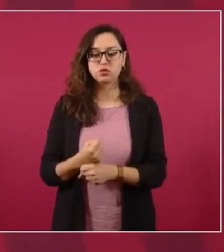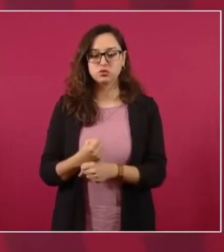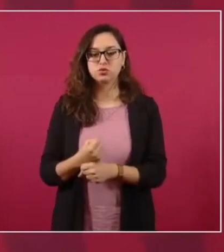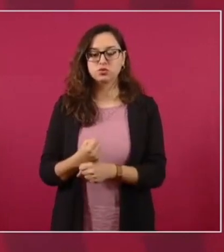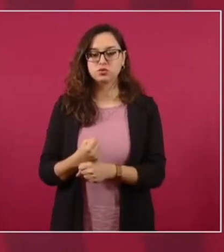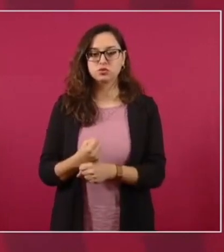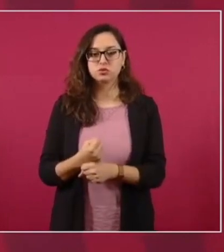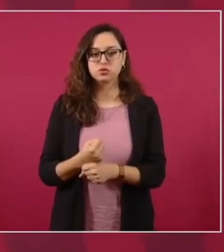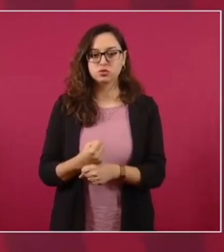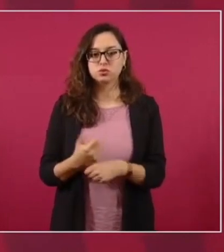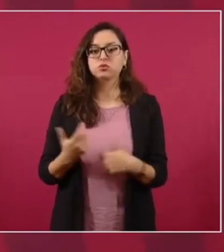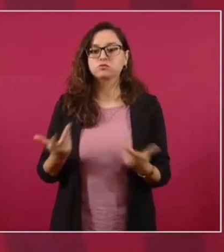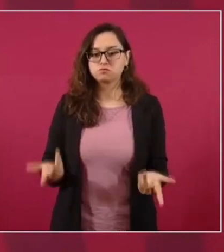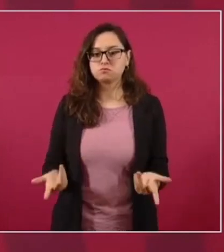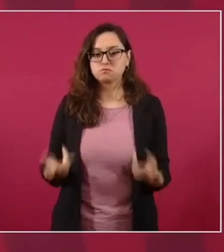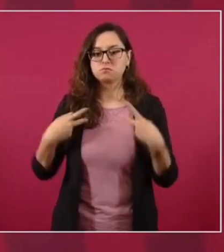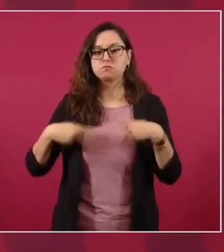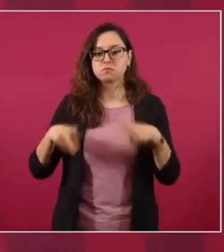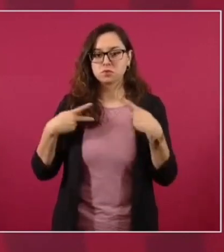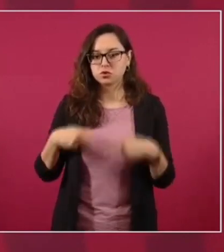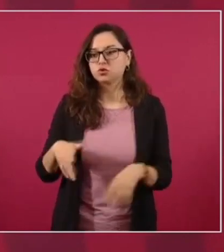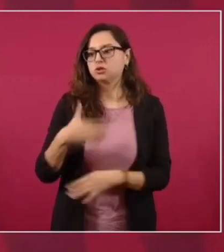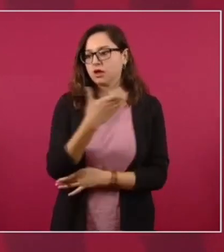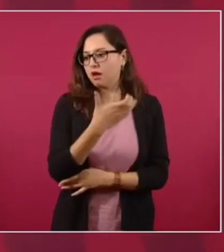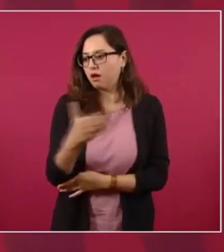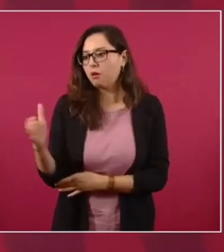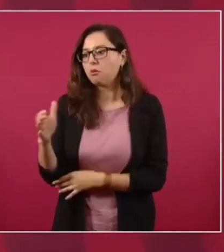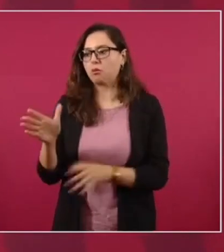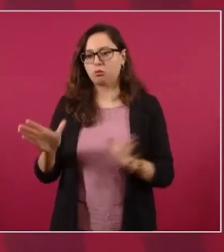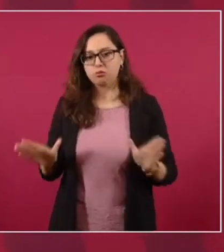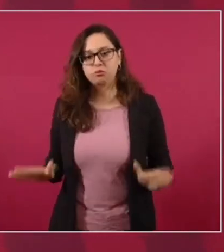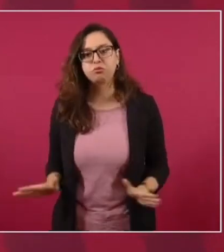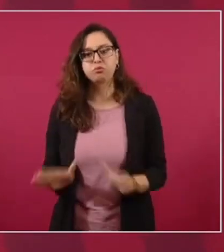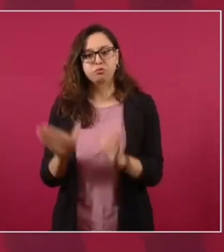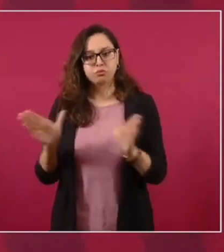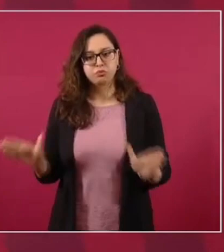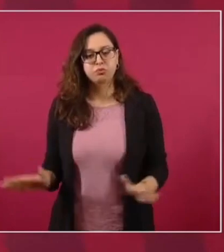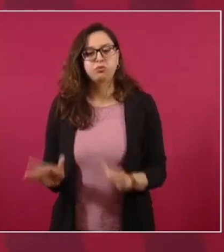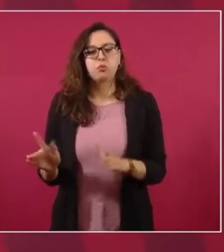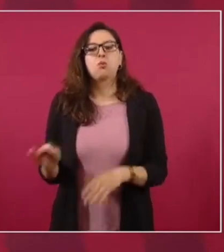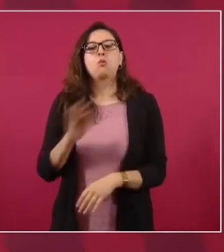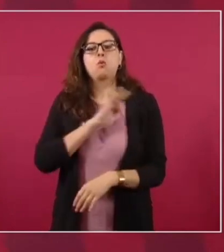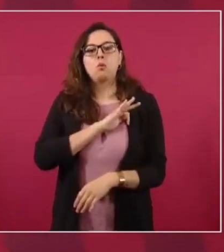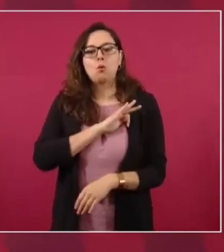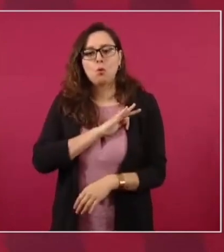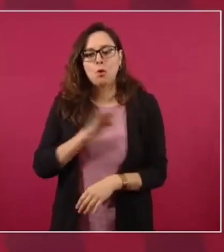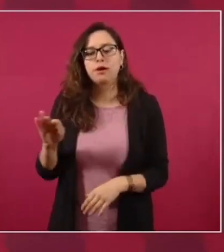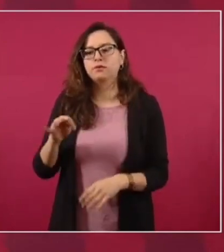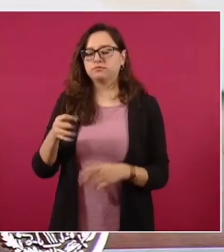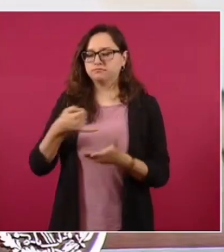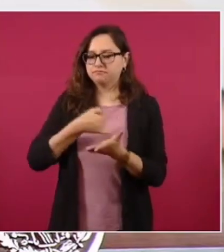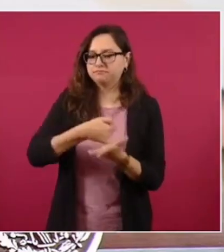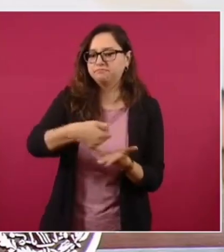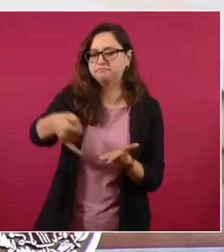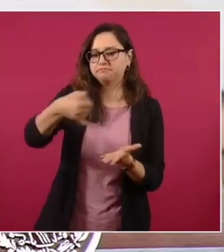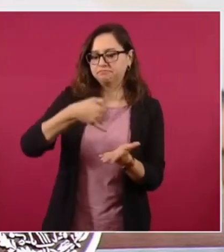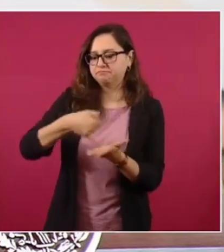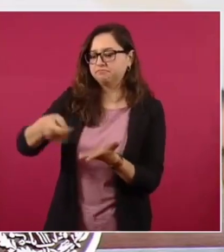Y es para que los campesinos puedan sembrar sus tierras